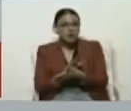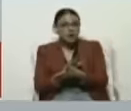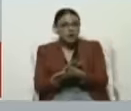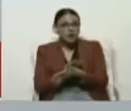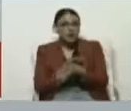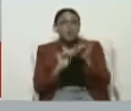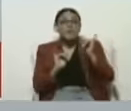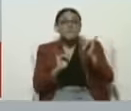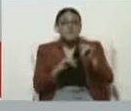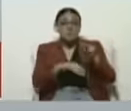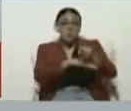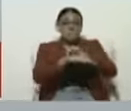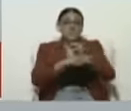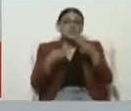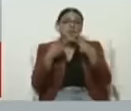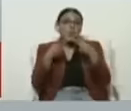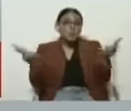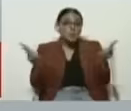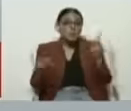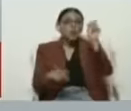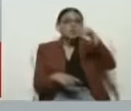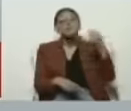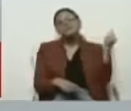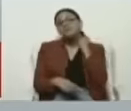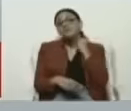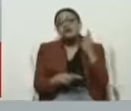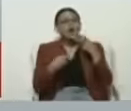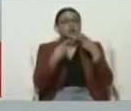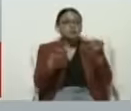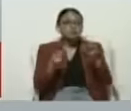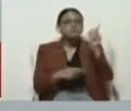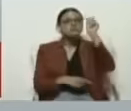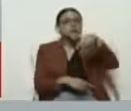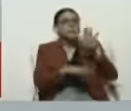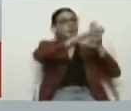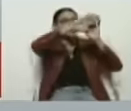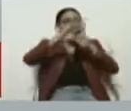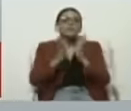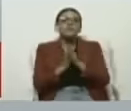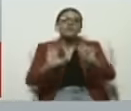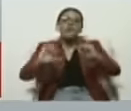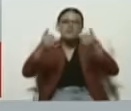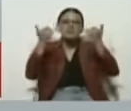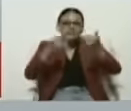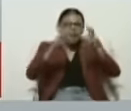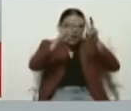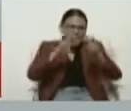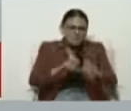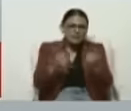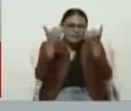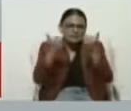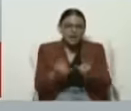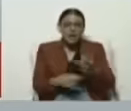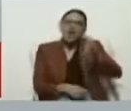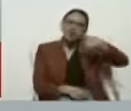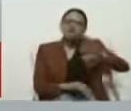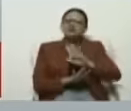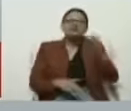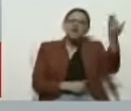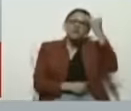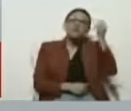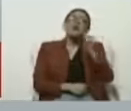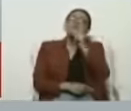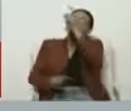Público, al Fiscal General de la República Bolivariana de Venezuela, para que de inmediato inicie una investigación. Nosotros sabemos quién fue.